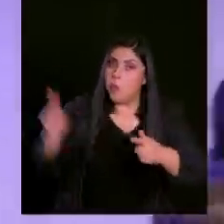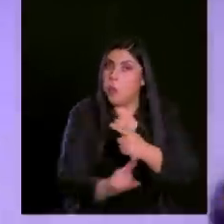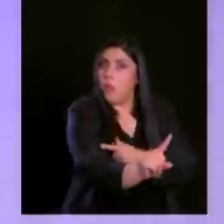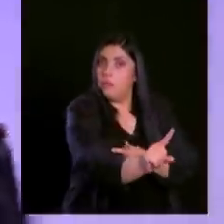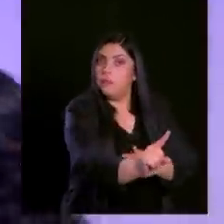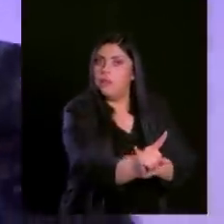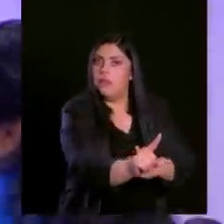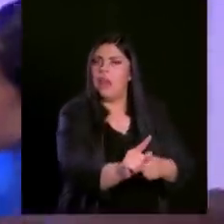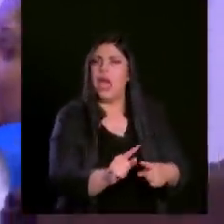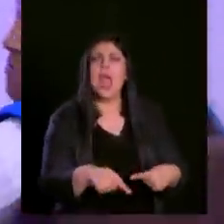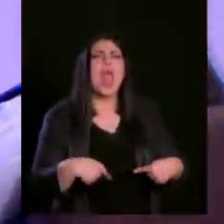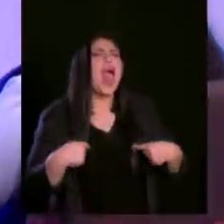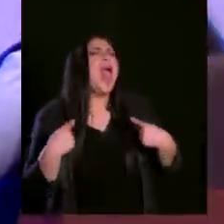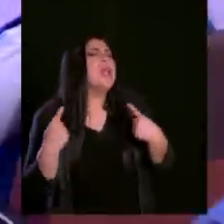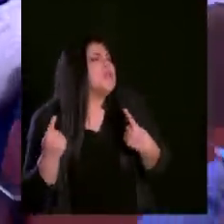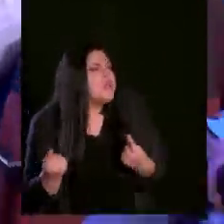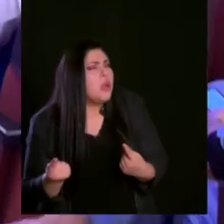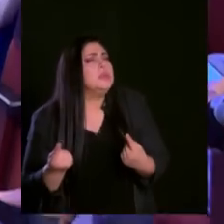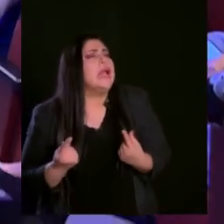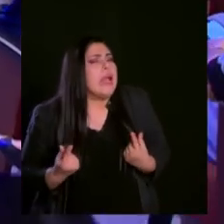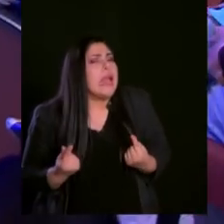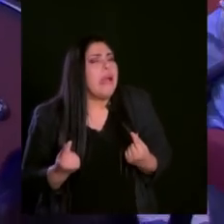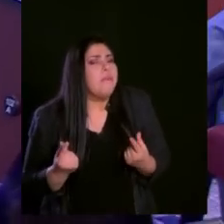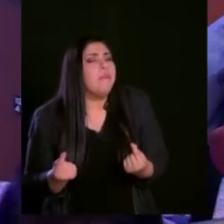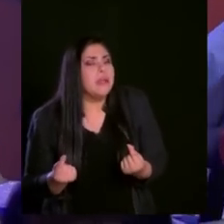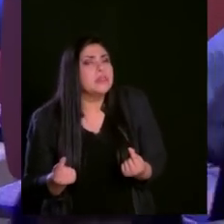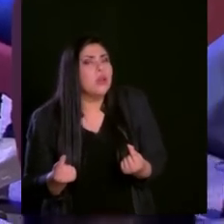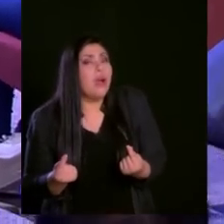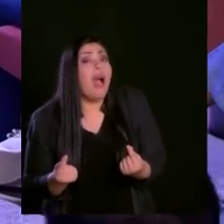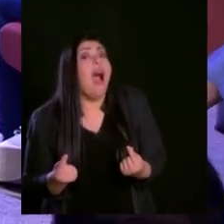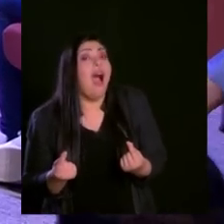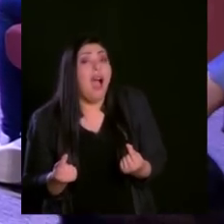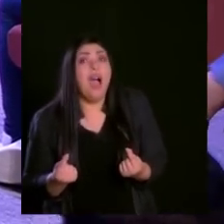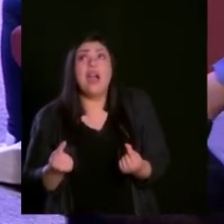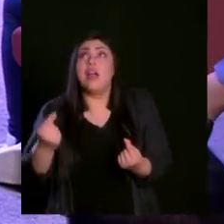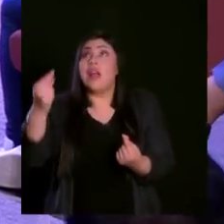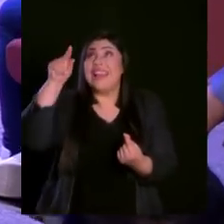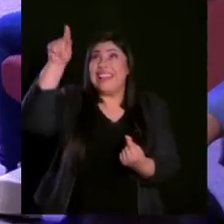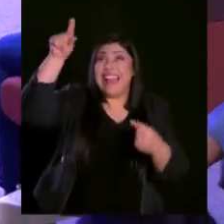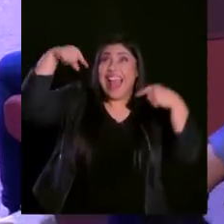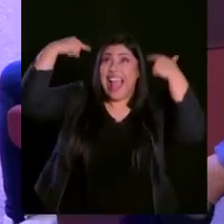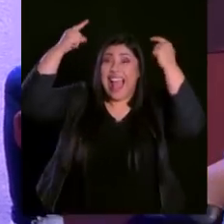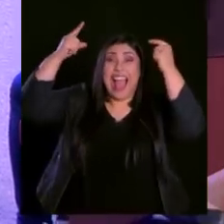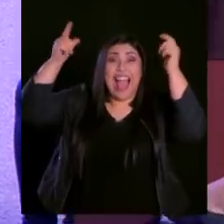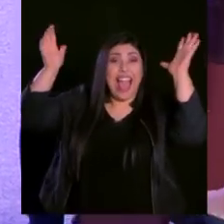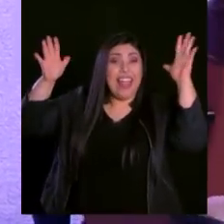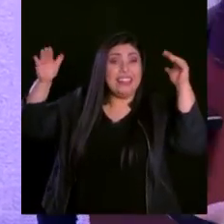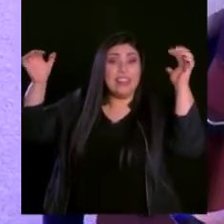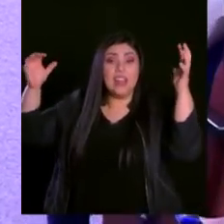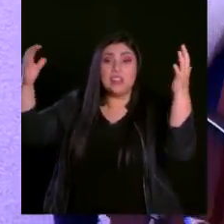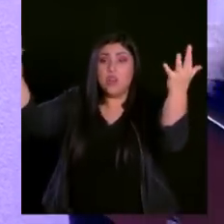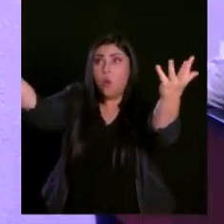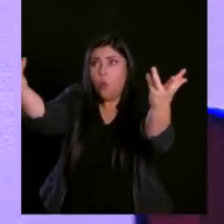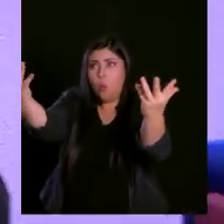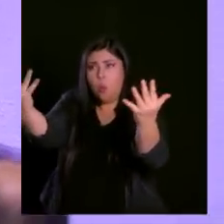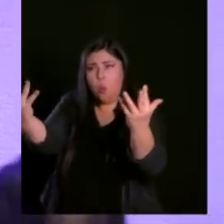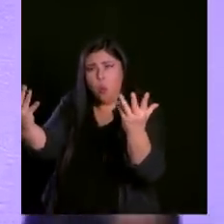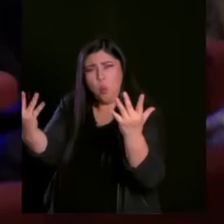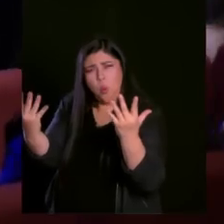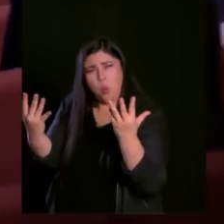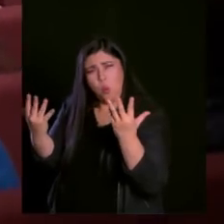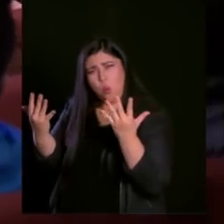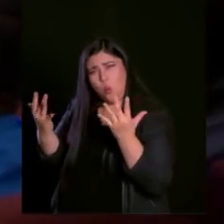a ver por favor dígalo Ángeles le servían diga conmigo Ángeles le servían